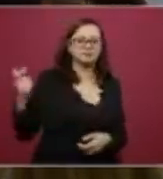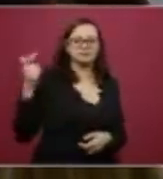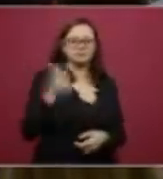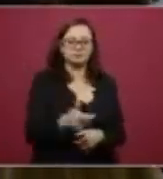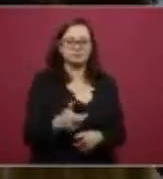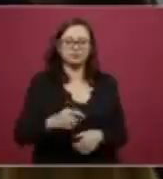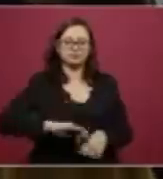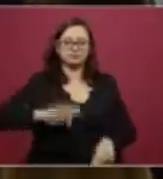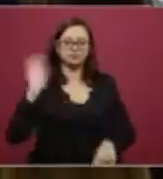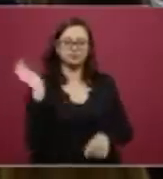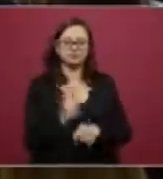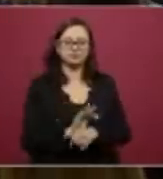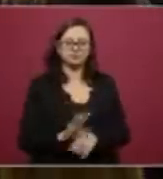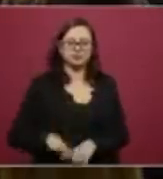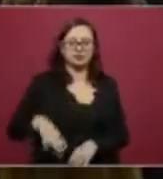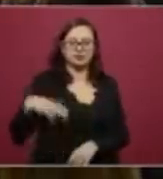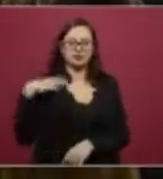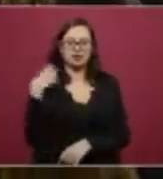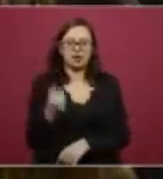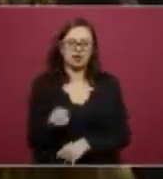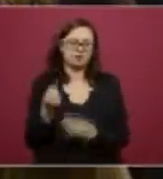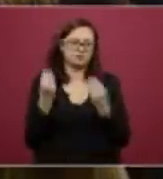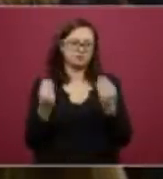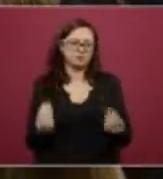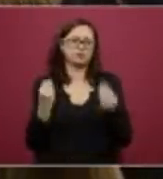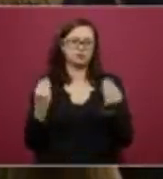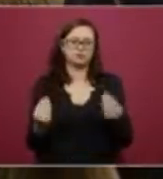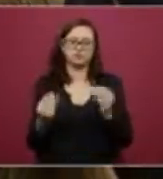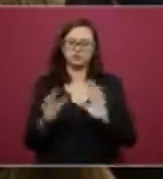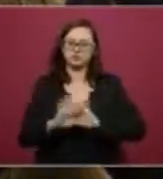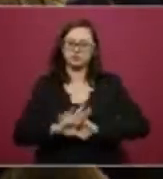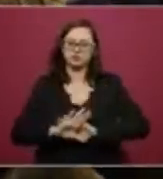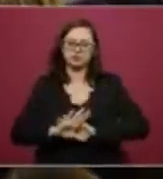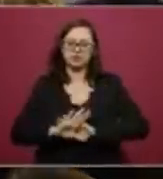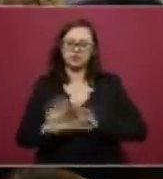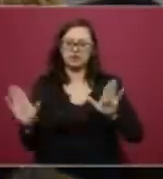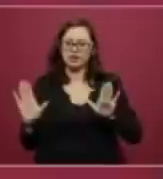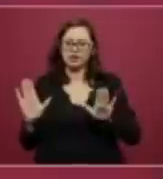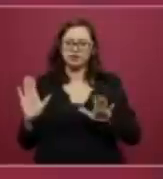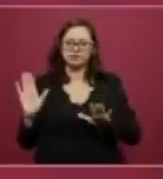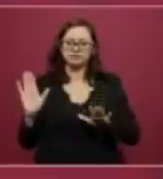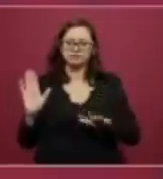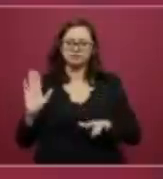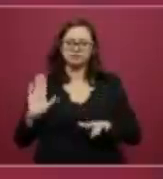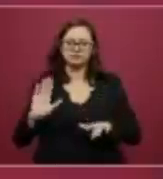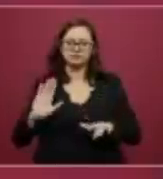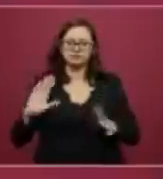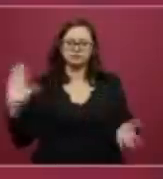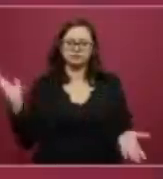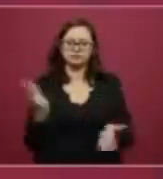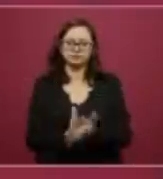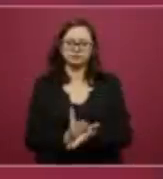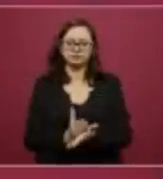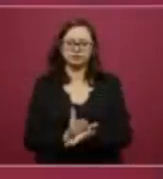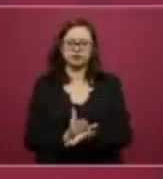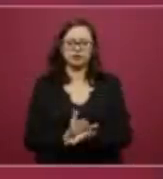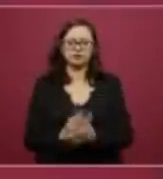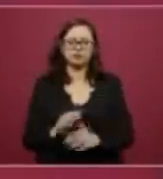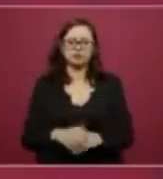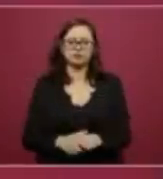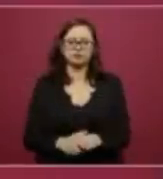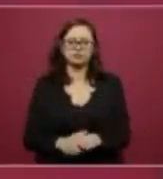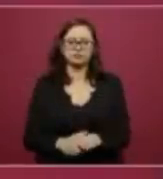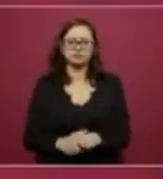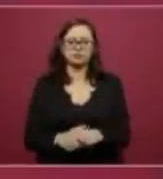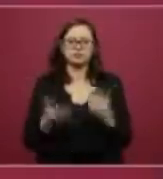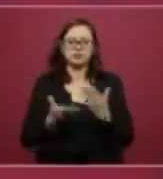excesivas y se cometían muchos abusos. Todo eso ya se terminó. Vamos